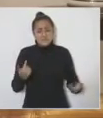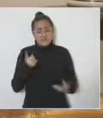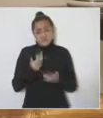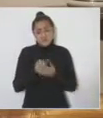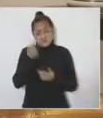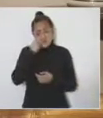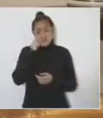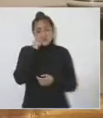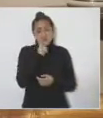que cambie para siempre